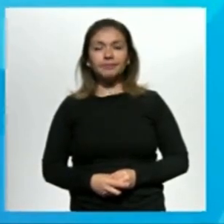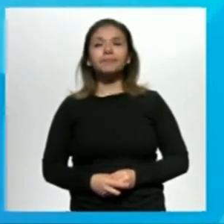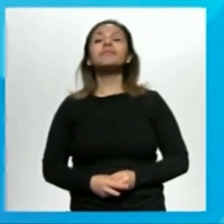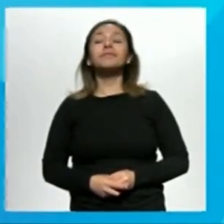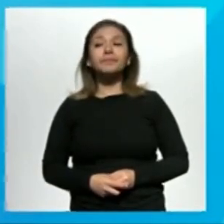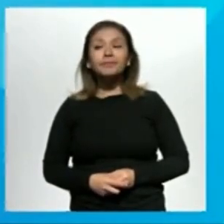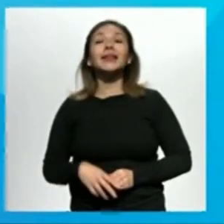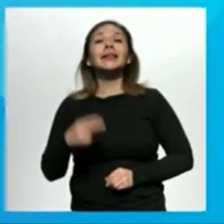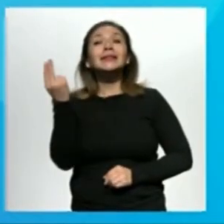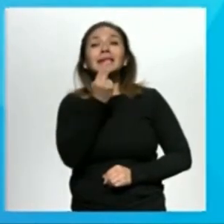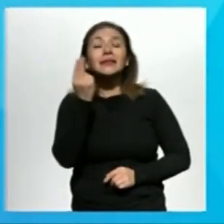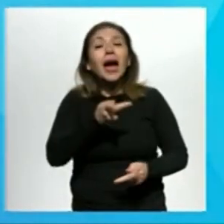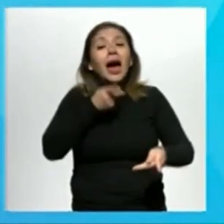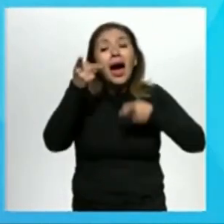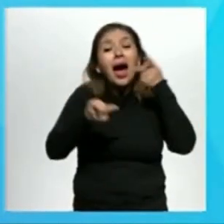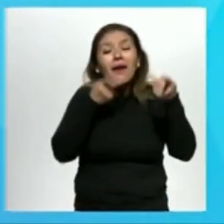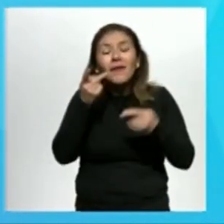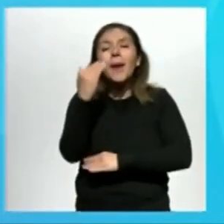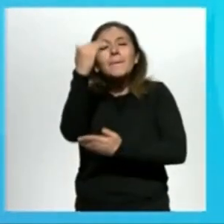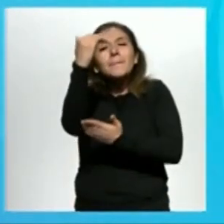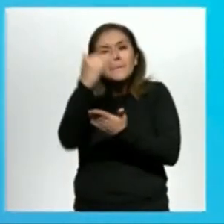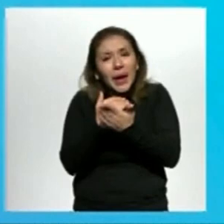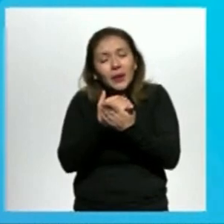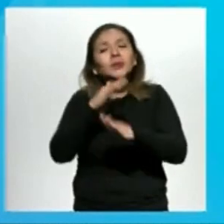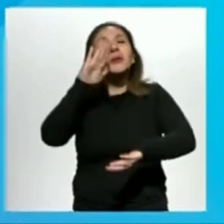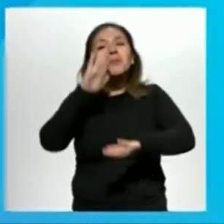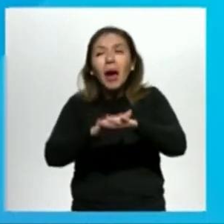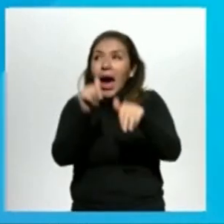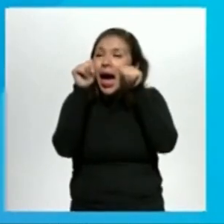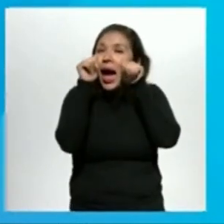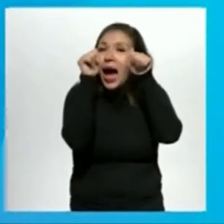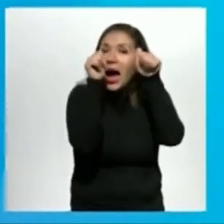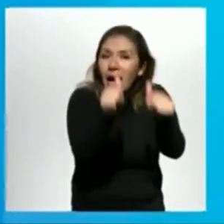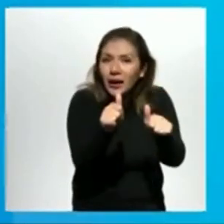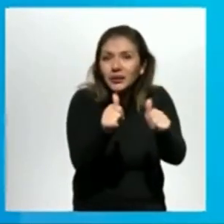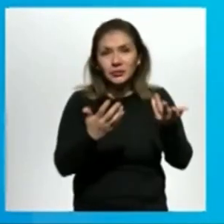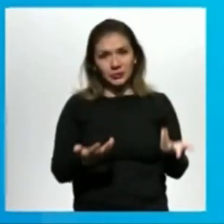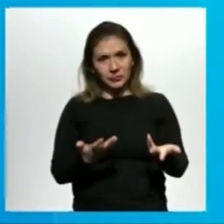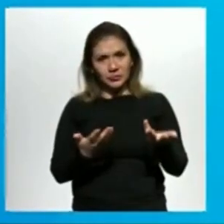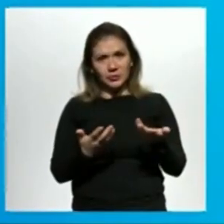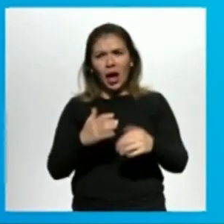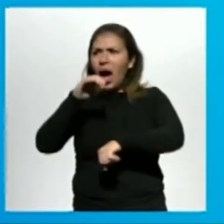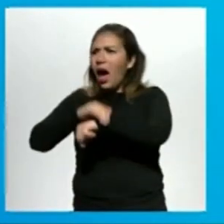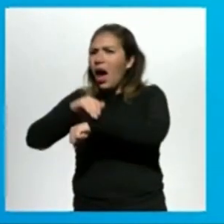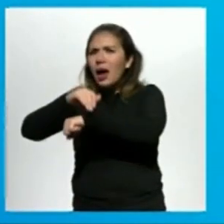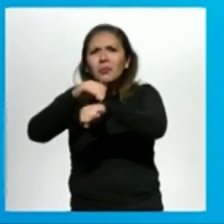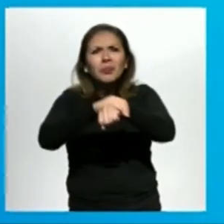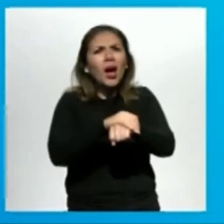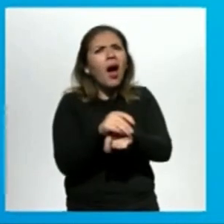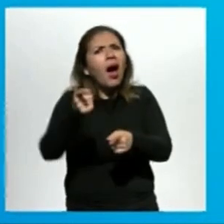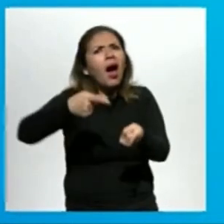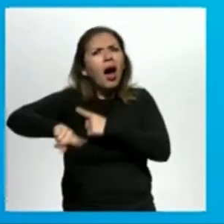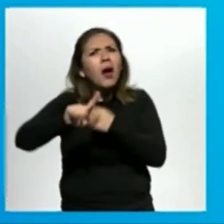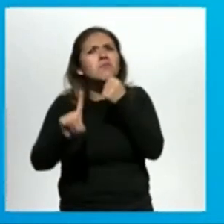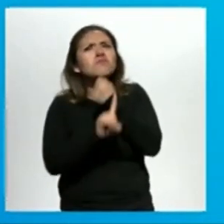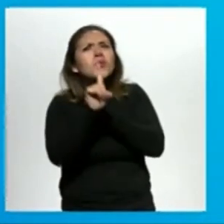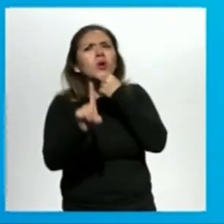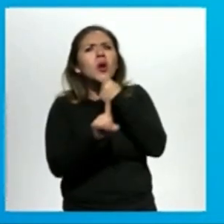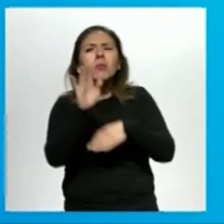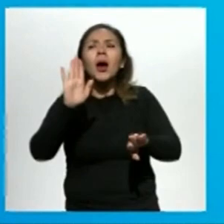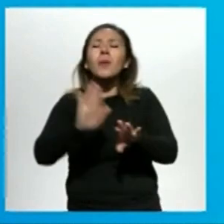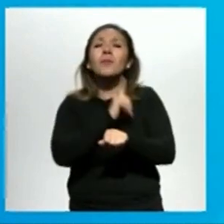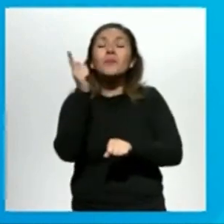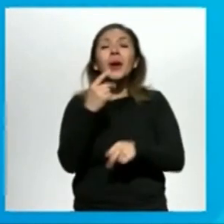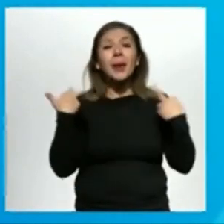Necesita dejar de hablar y escuchar a los demás. Mete a sus amigos en problemas porque les habla cuando su